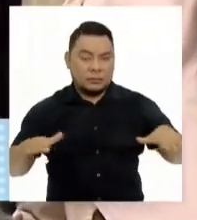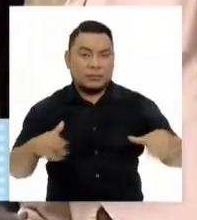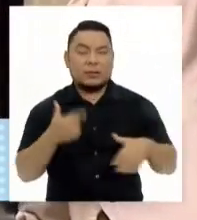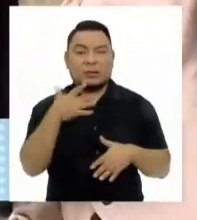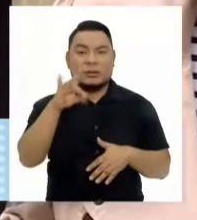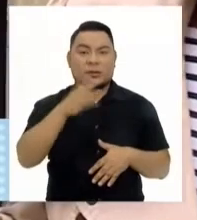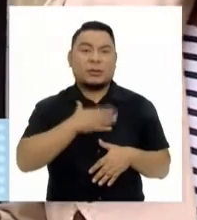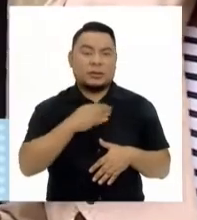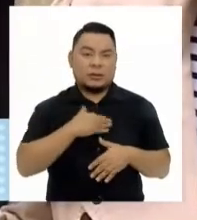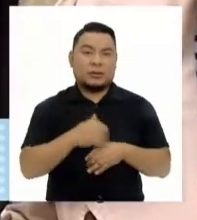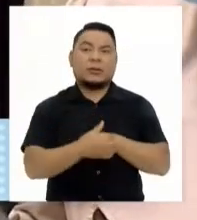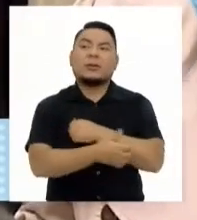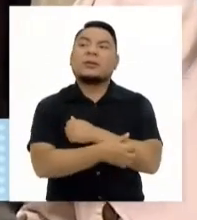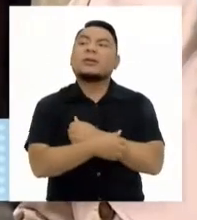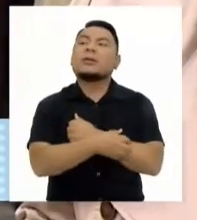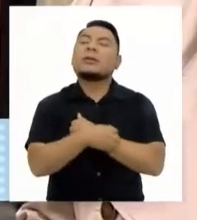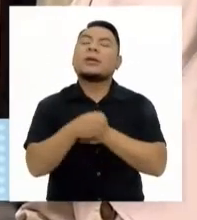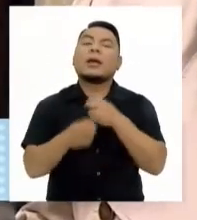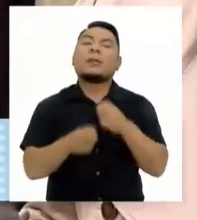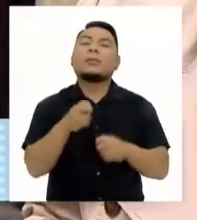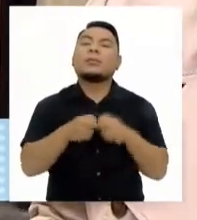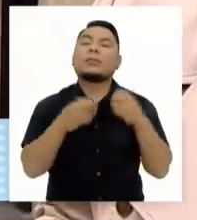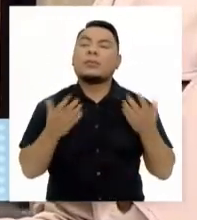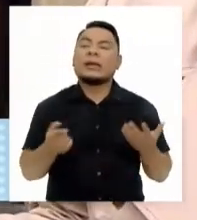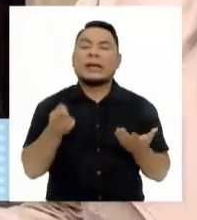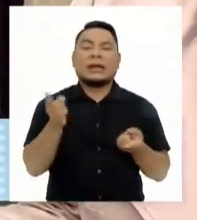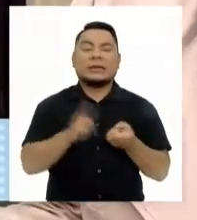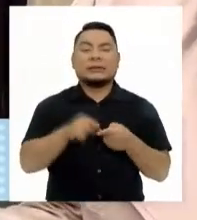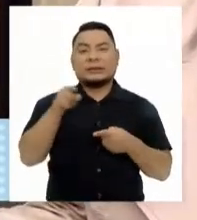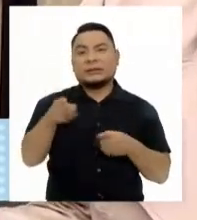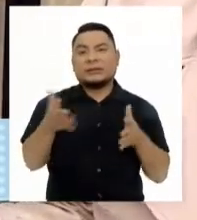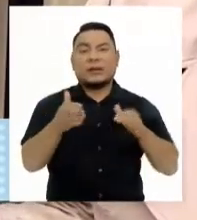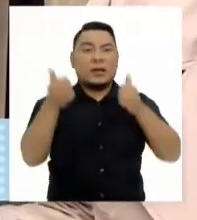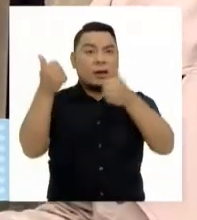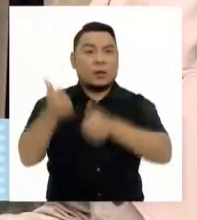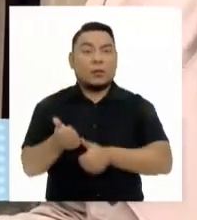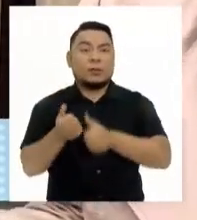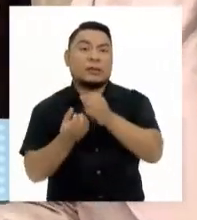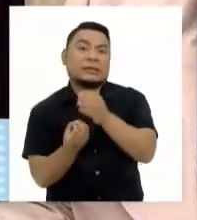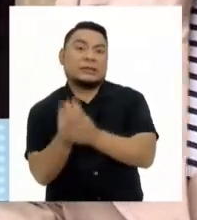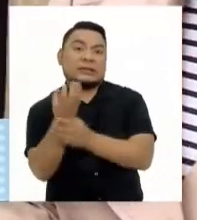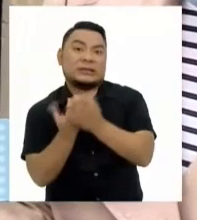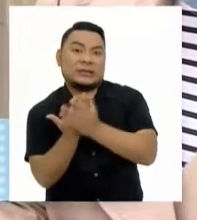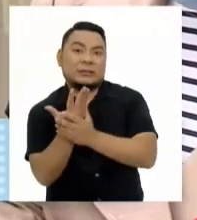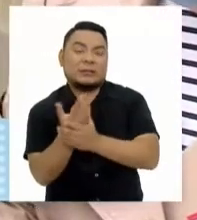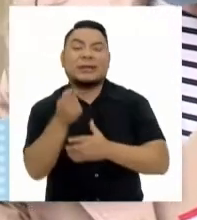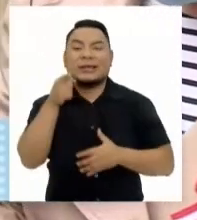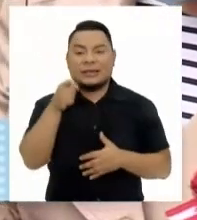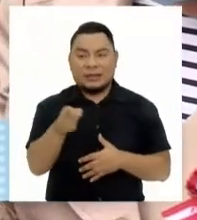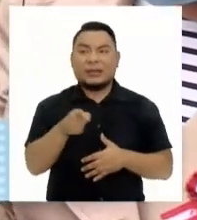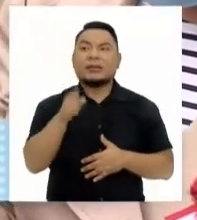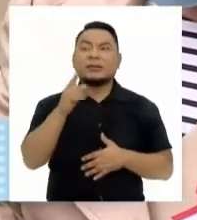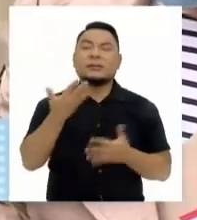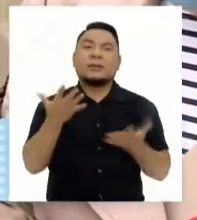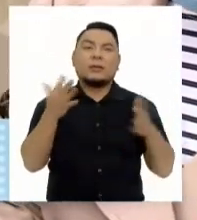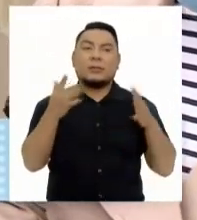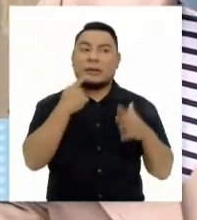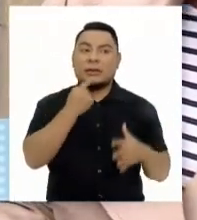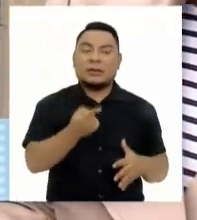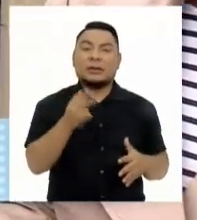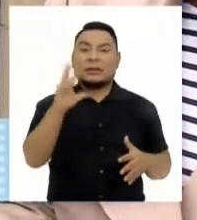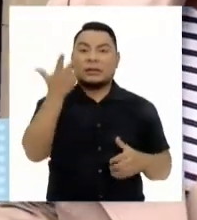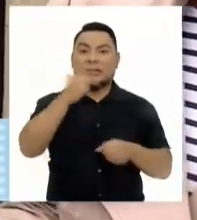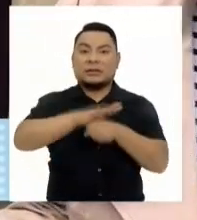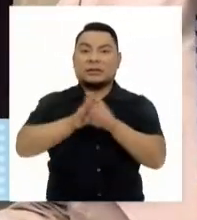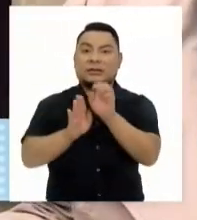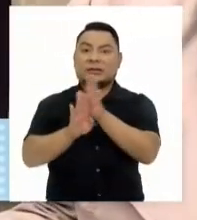de 18 años. El problema es que hasta entre agosto y septiembre es donde se pronostica la